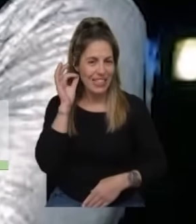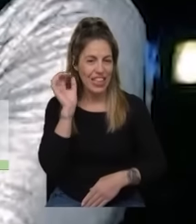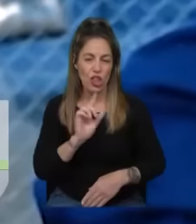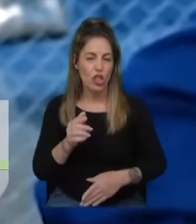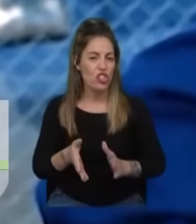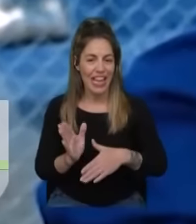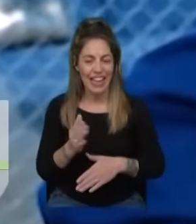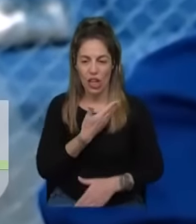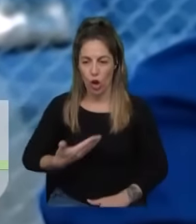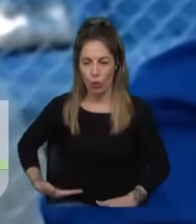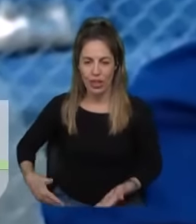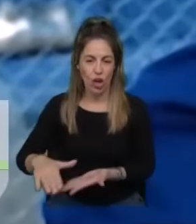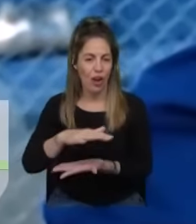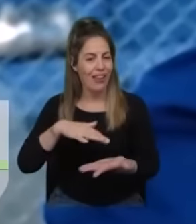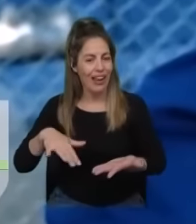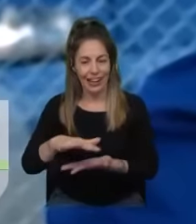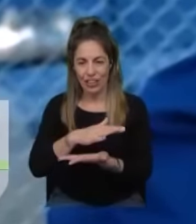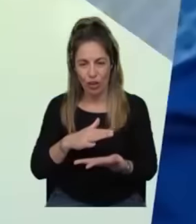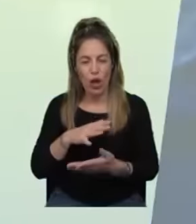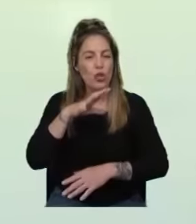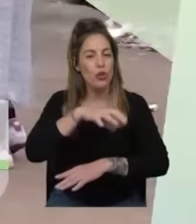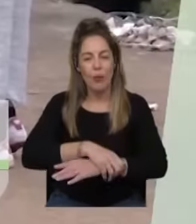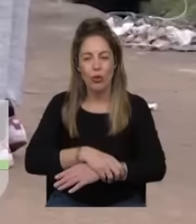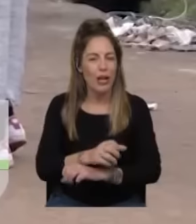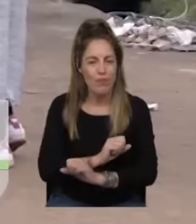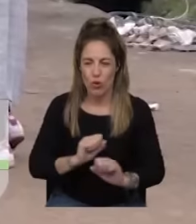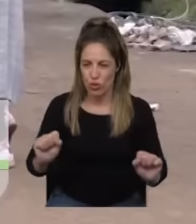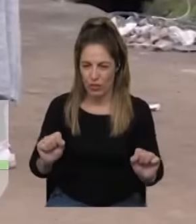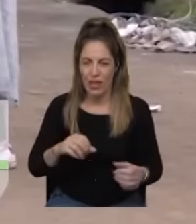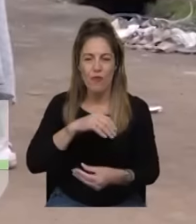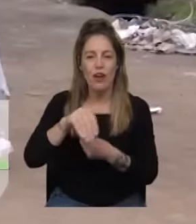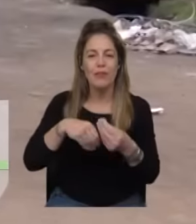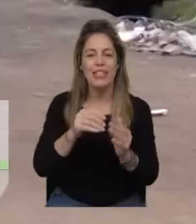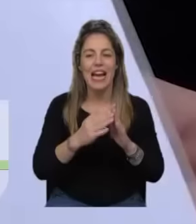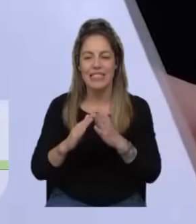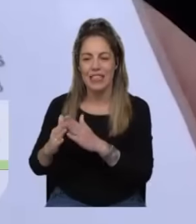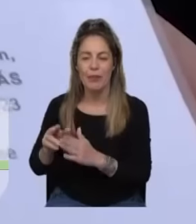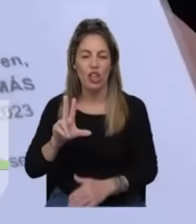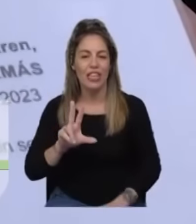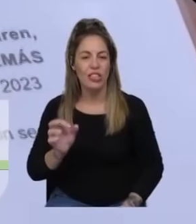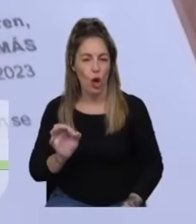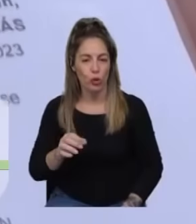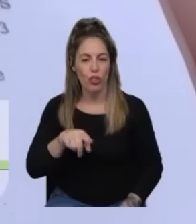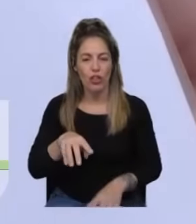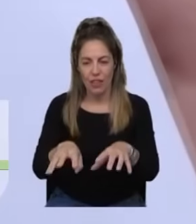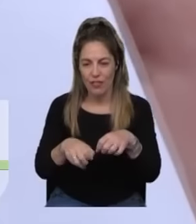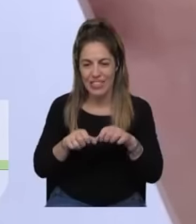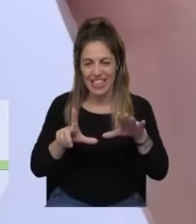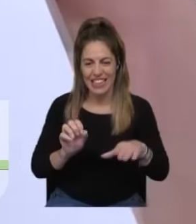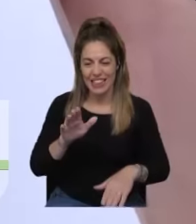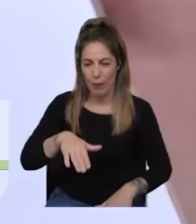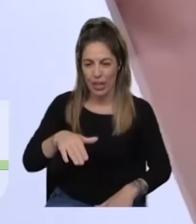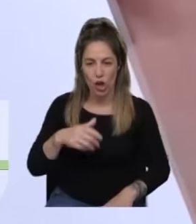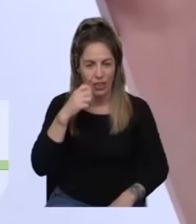región, su captura resulta prácticamente imposible. Familias del asentamiento 3 de octubre, donde viven 70 menores de